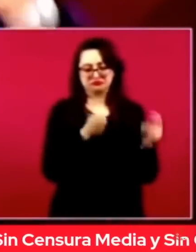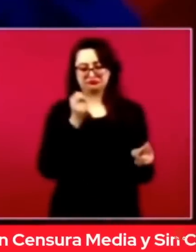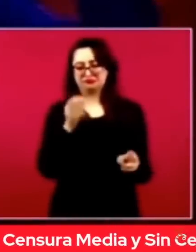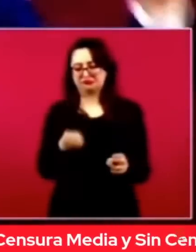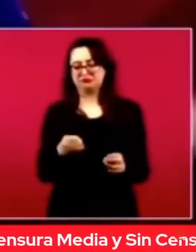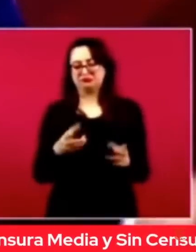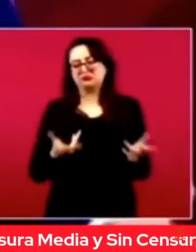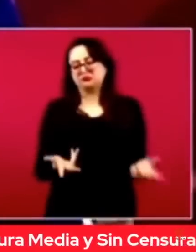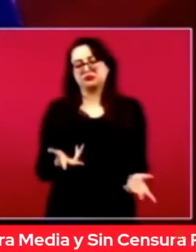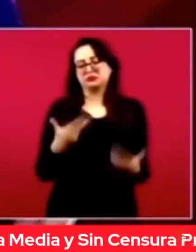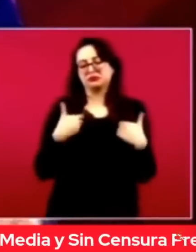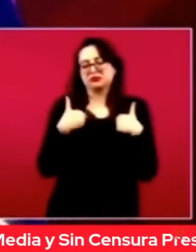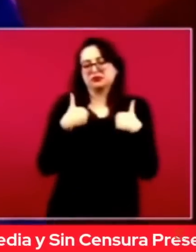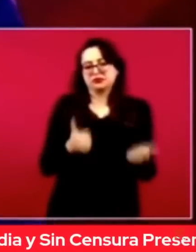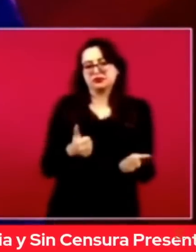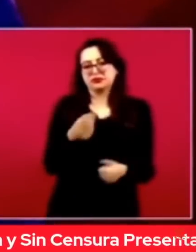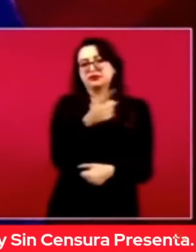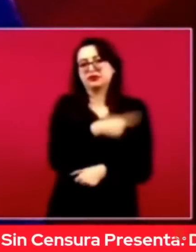Nada más